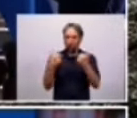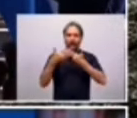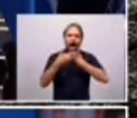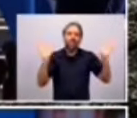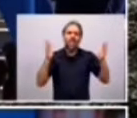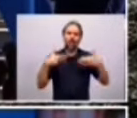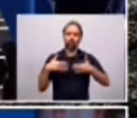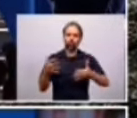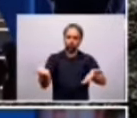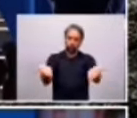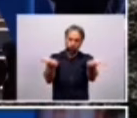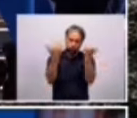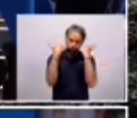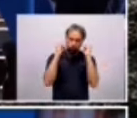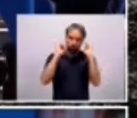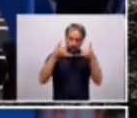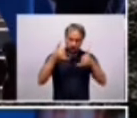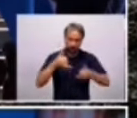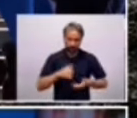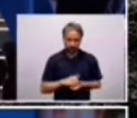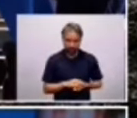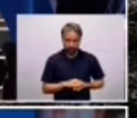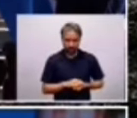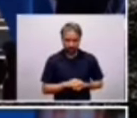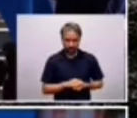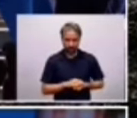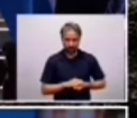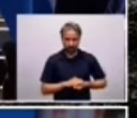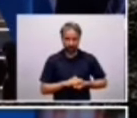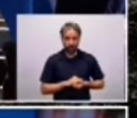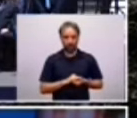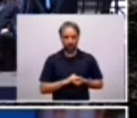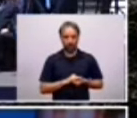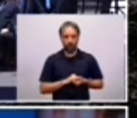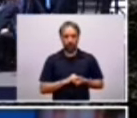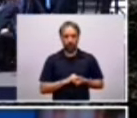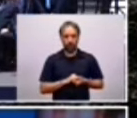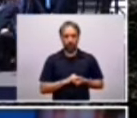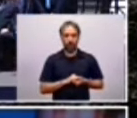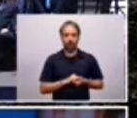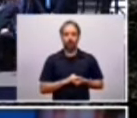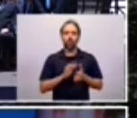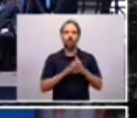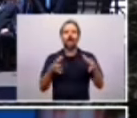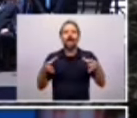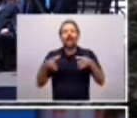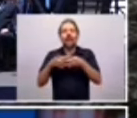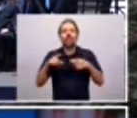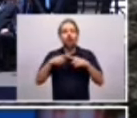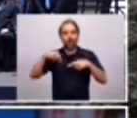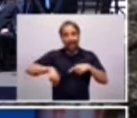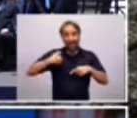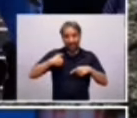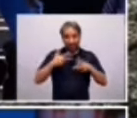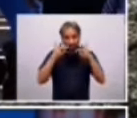armado, pensado, diagramado, pergeniado. Está bien, pero volvemos a discutir cosas que... Y que las personas no tienen el mismo valor. Me parece que el problema lo